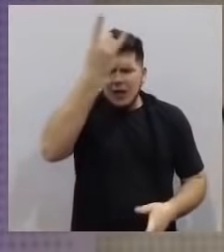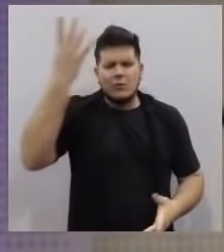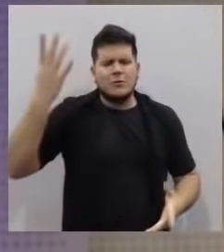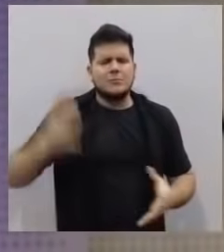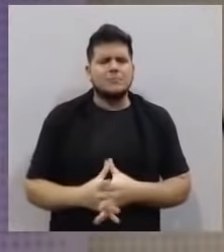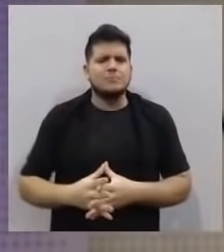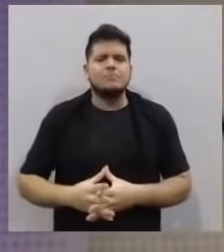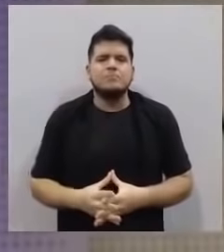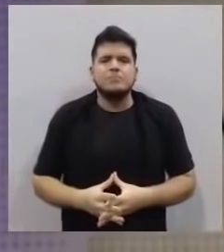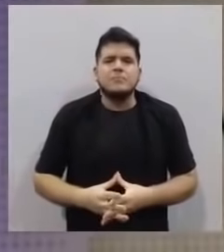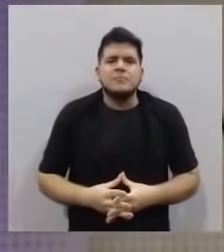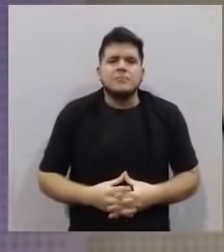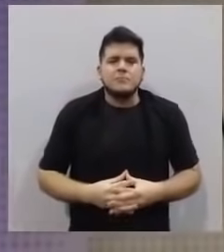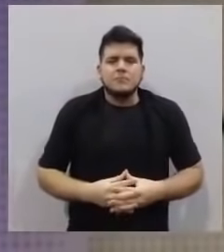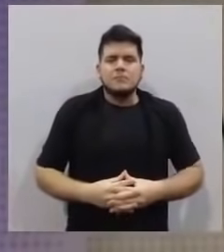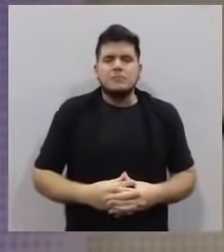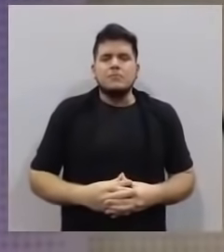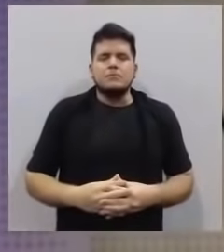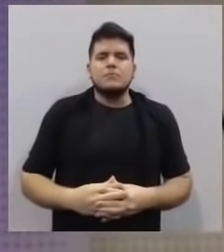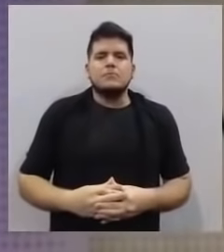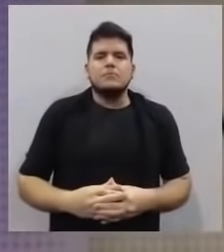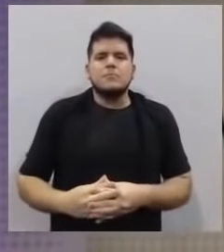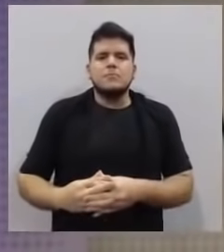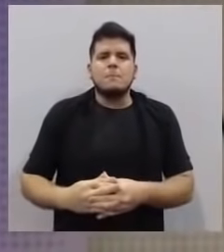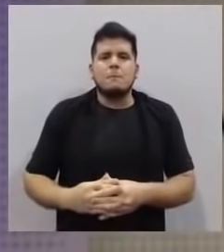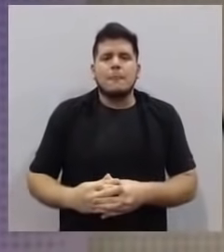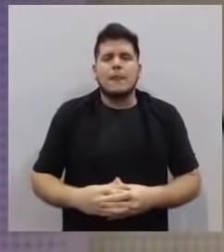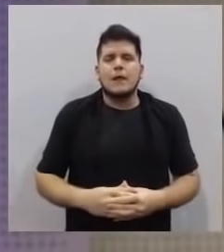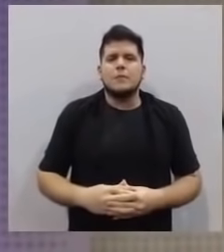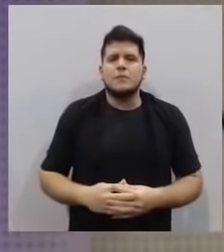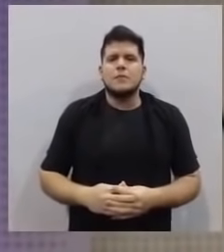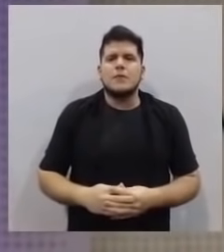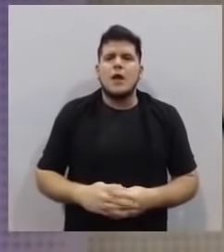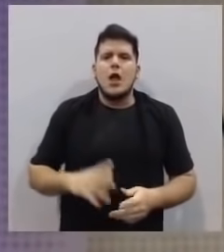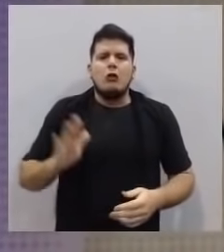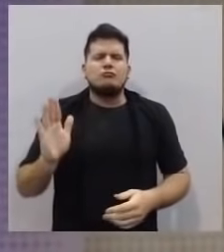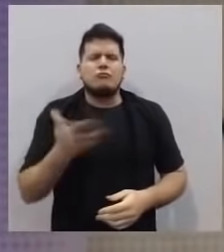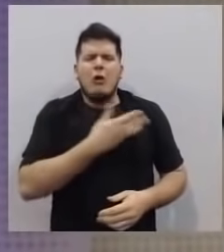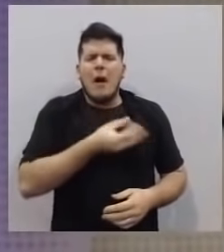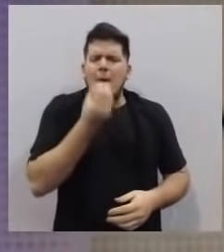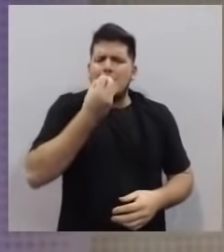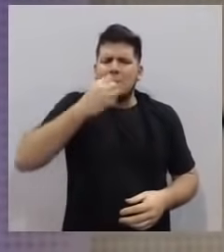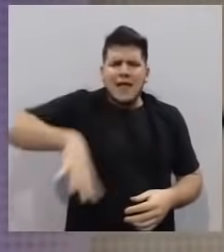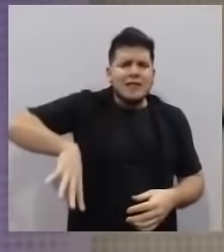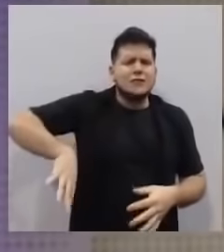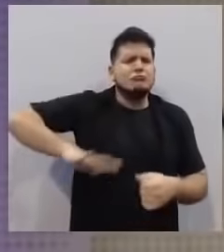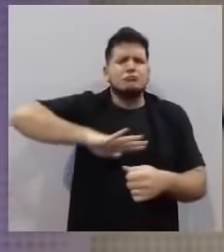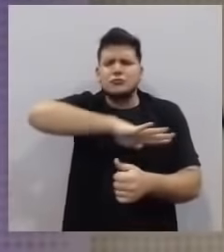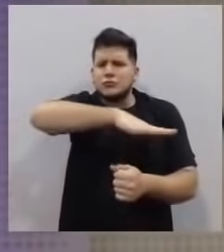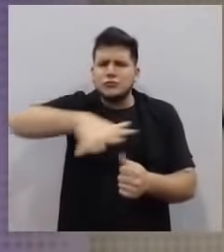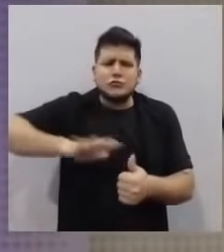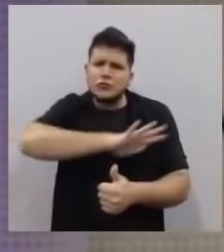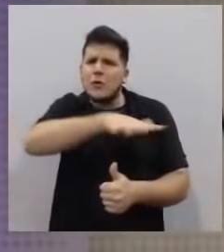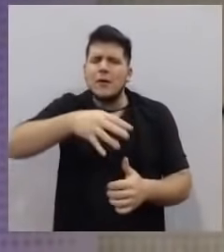hechiceros de brujos señor soltado sobre las vidas quebrantamos en el nombre de jesús señor se cortan